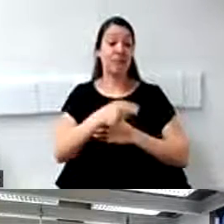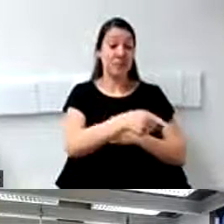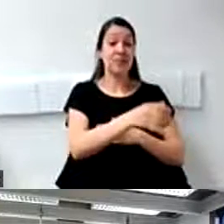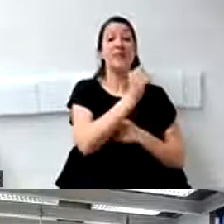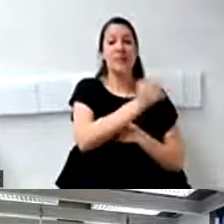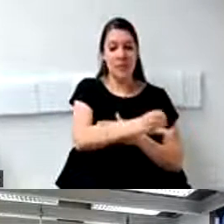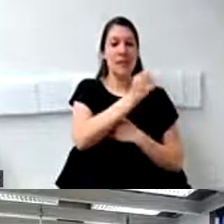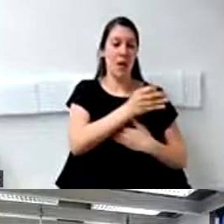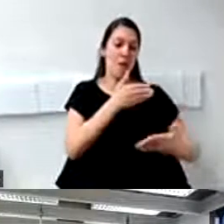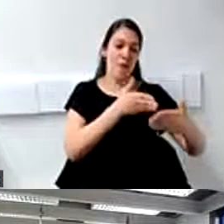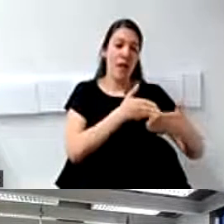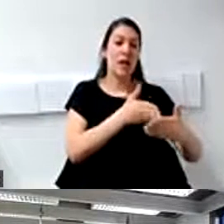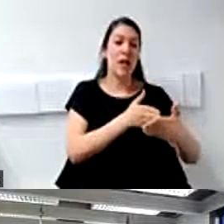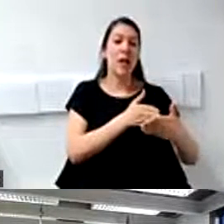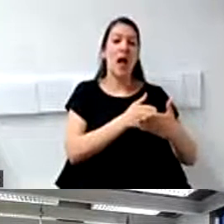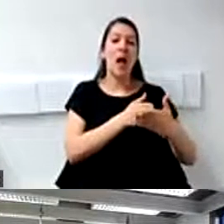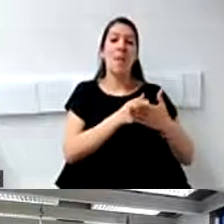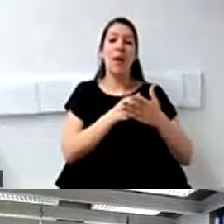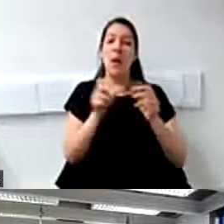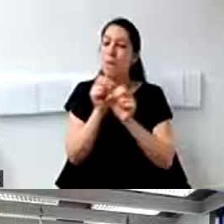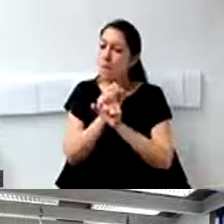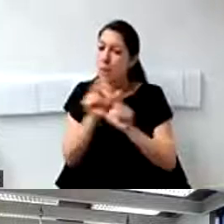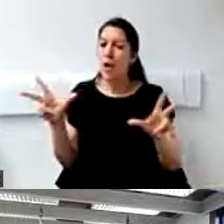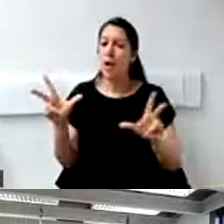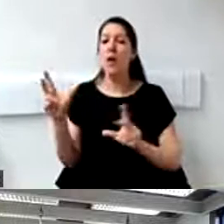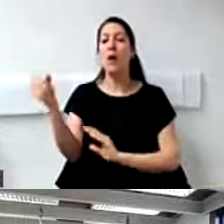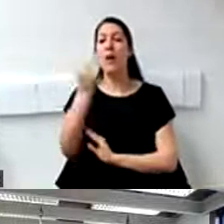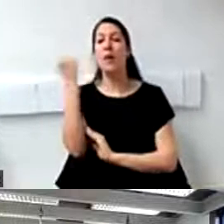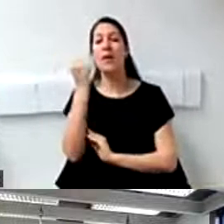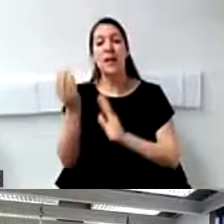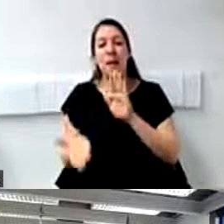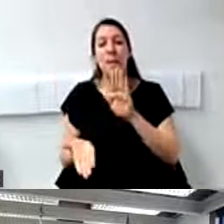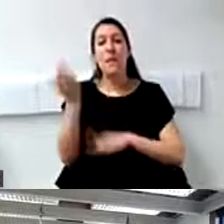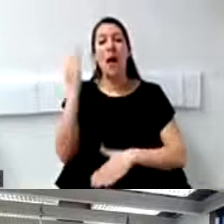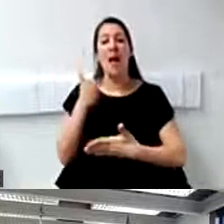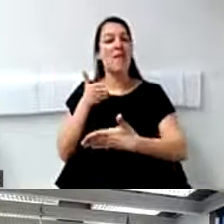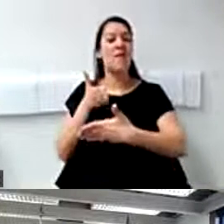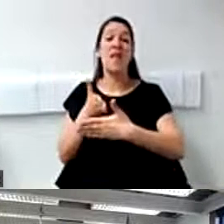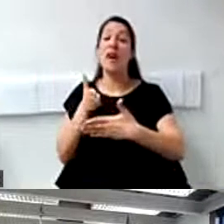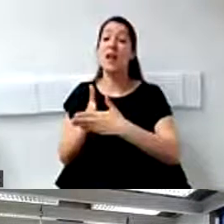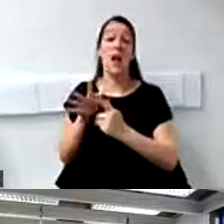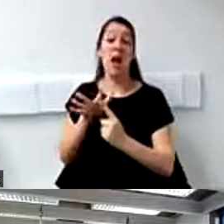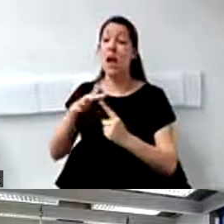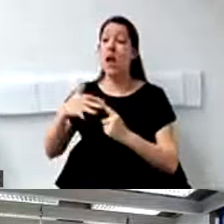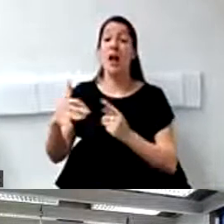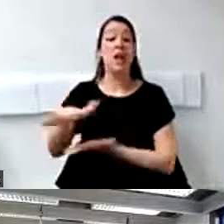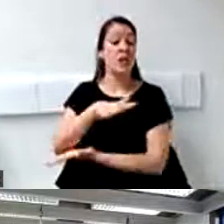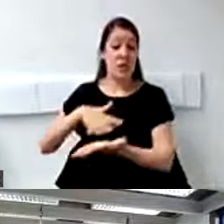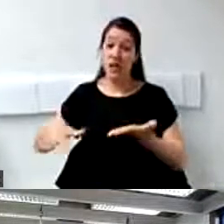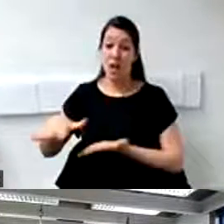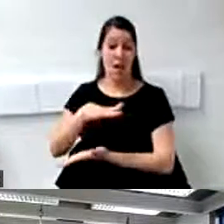deficiencia es barrera, pero es mucho más importante la deficiencia, la barrera que le pone el medio ambiente que no le